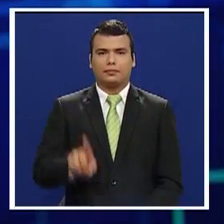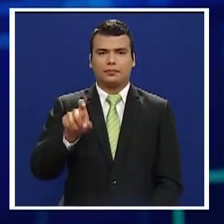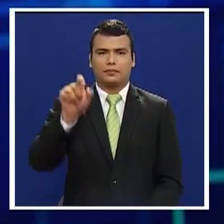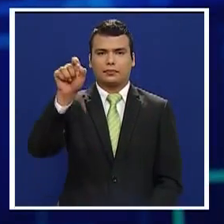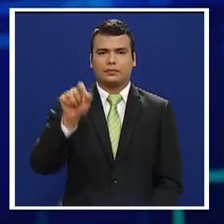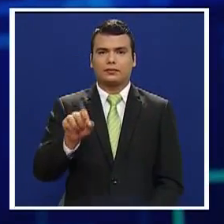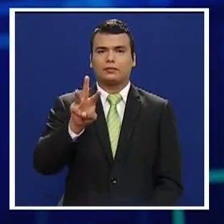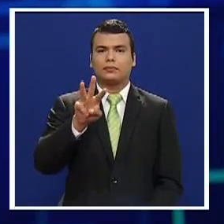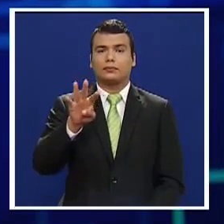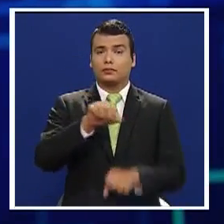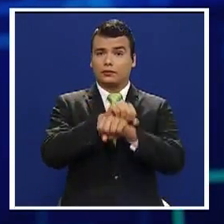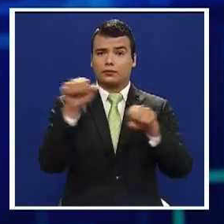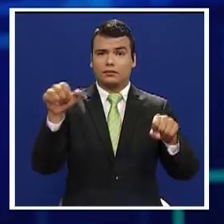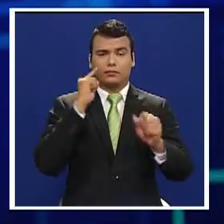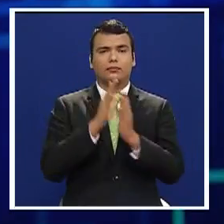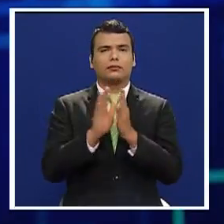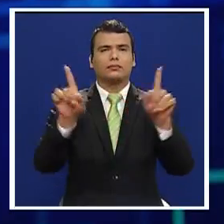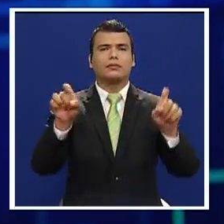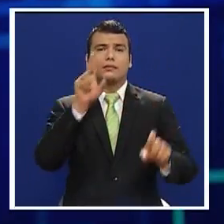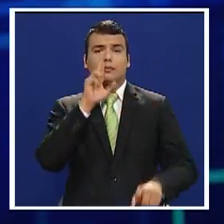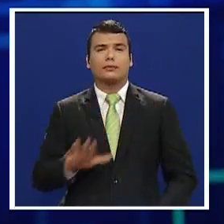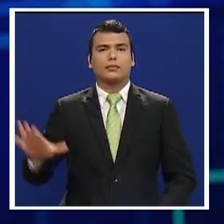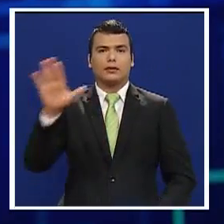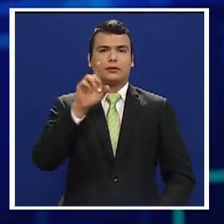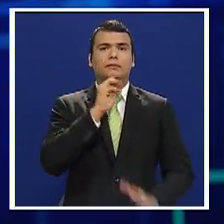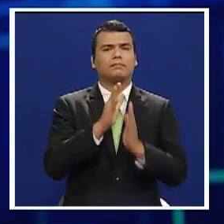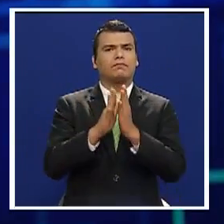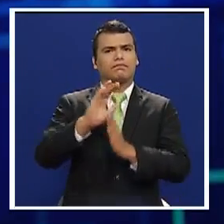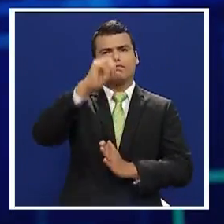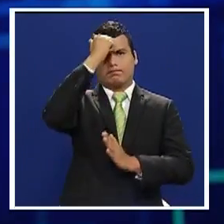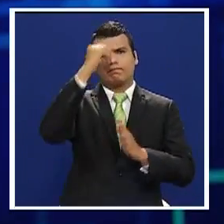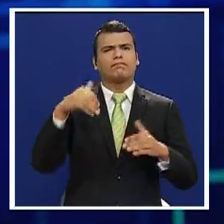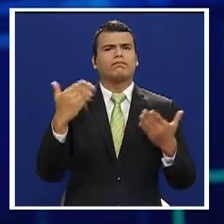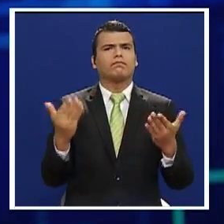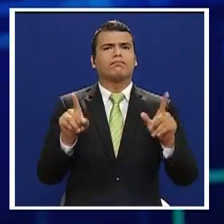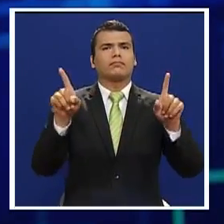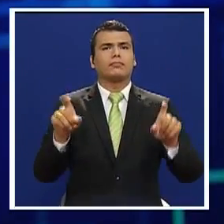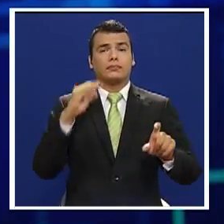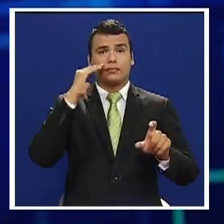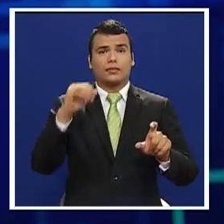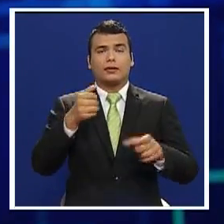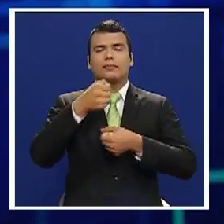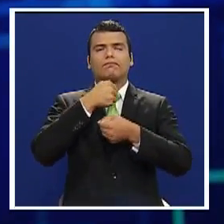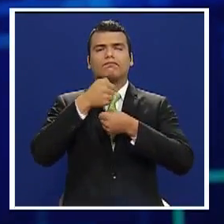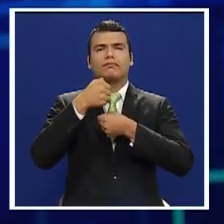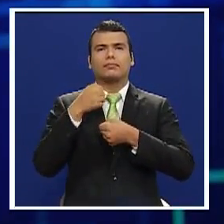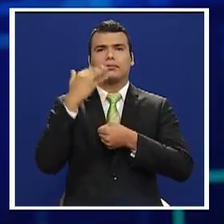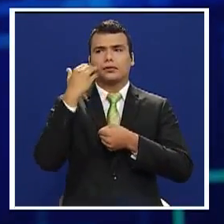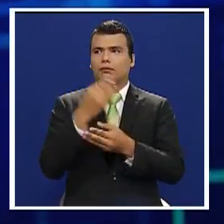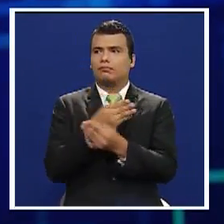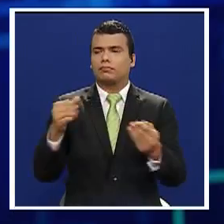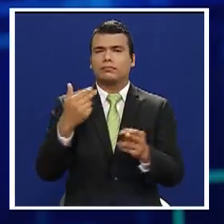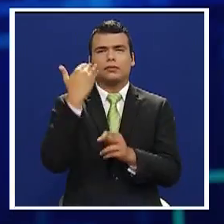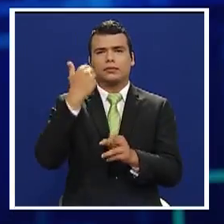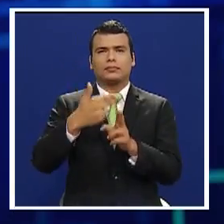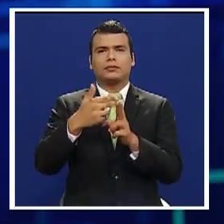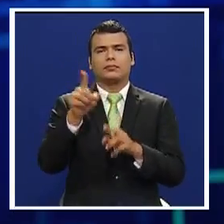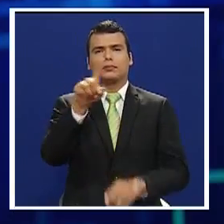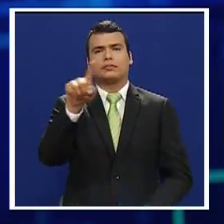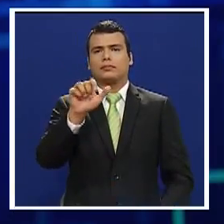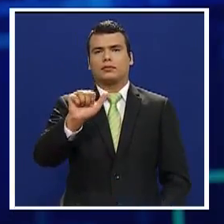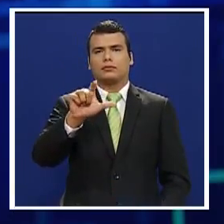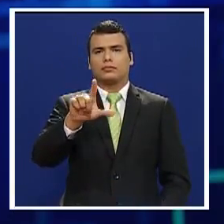afro y tiene un tatuaje aquí en el pecho. Quienes tengan información del paradero de Jason Andrés Arboleda se pueden comunicar con sus familiares